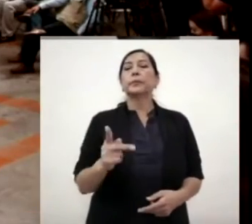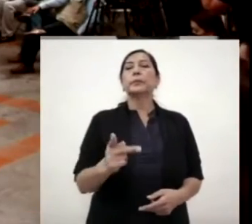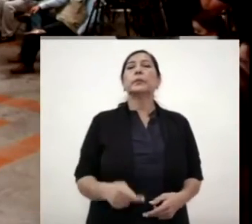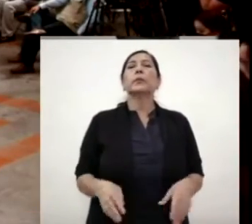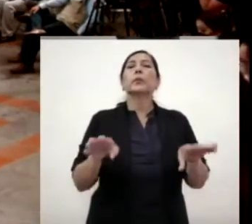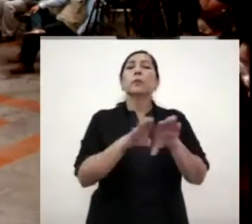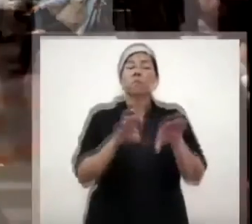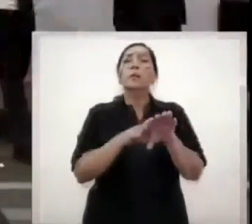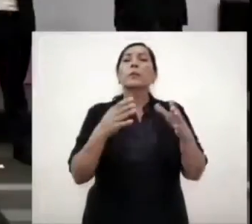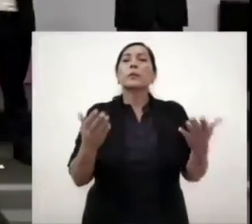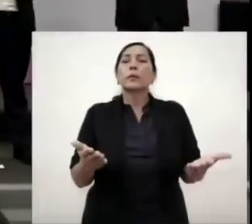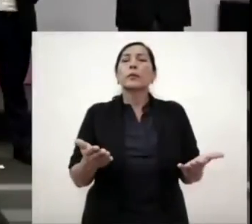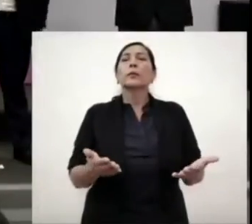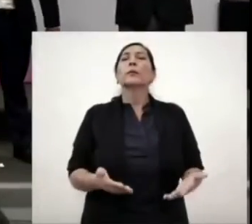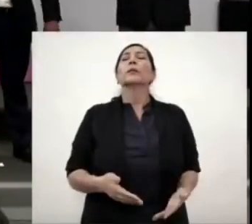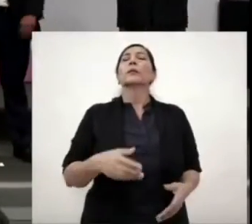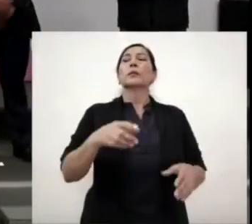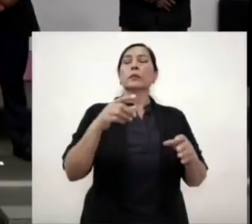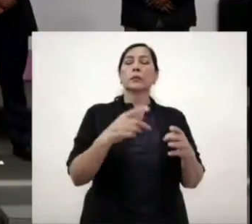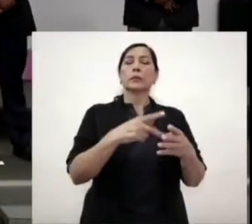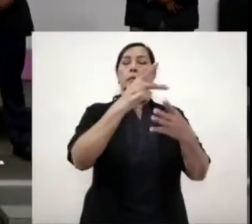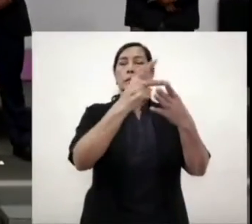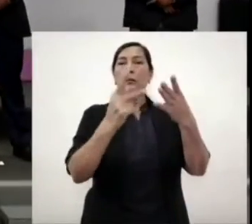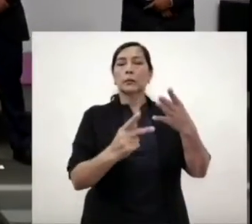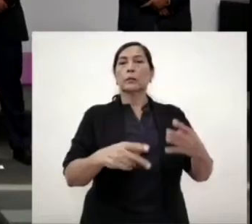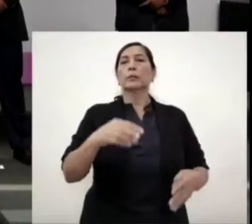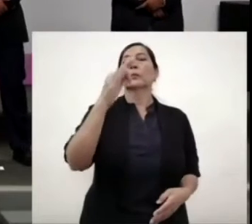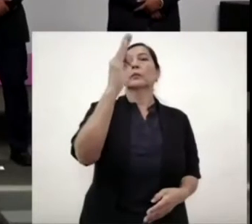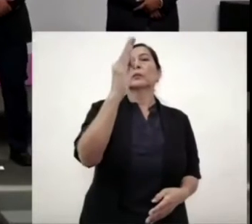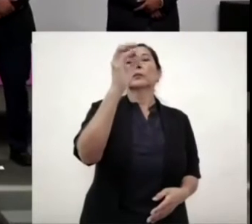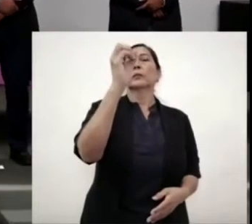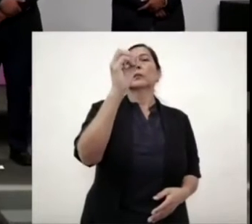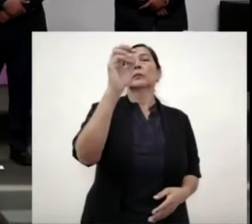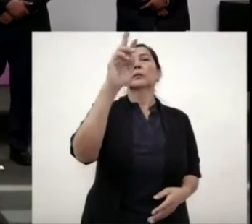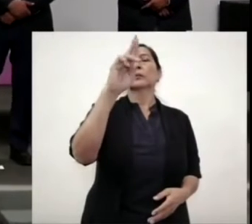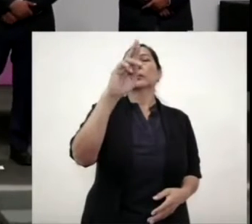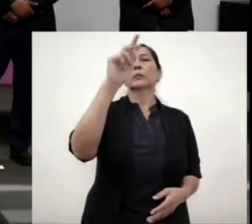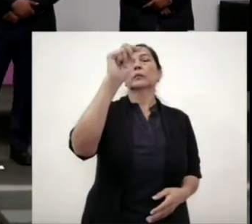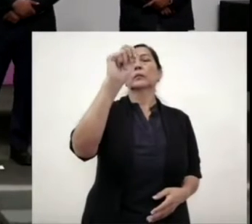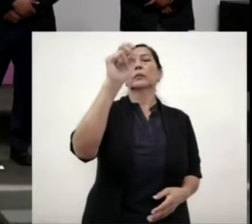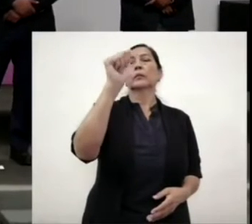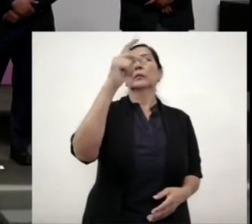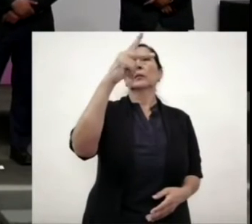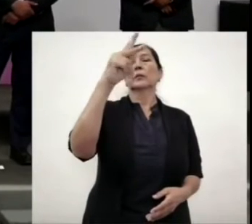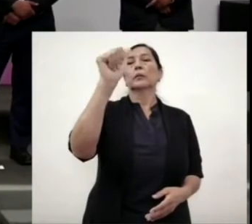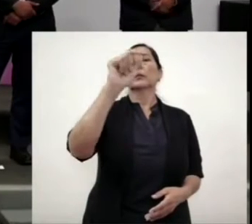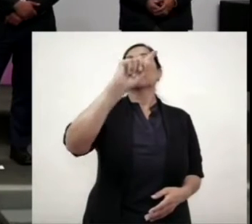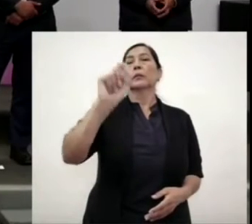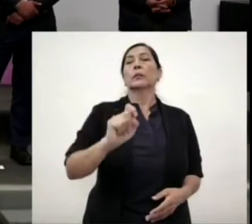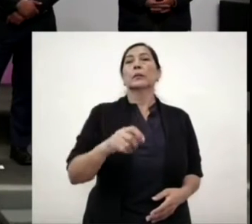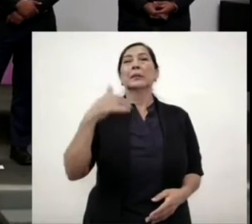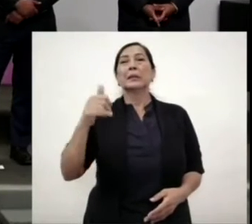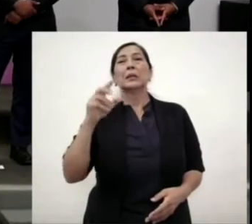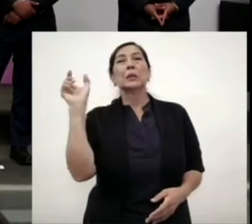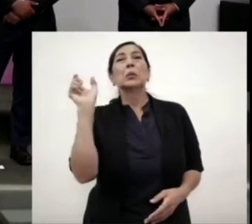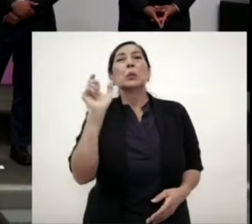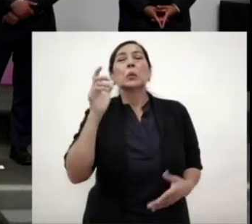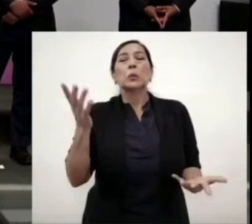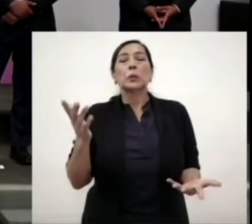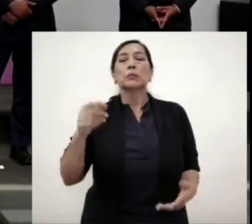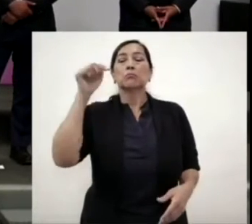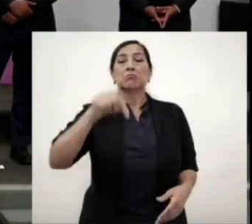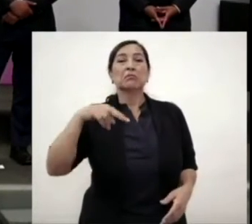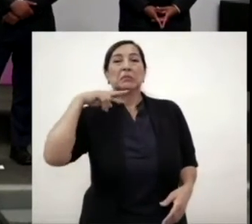Fortapaz? Pero, y también, ¿cuándo? Porque Zamora es visto a nivel internacional como el lugar número uno en